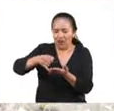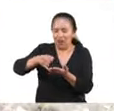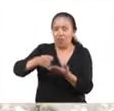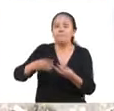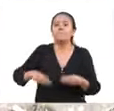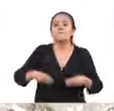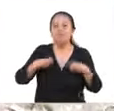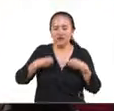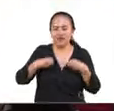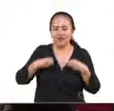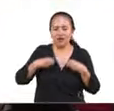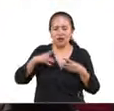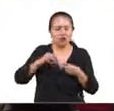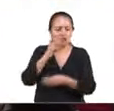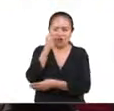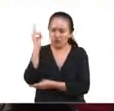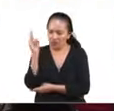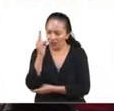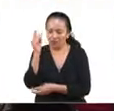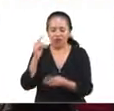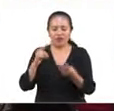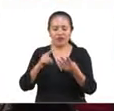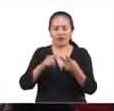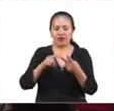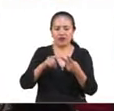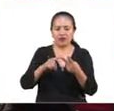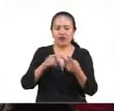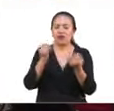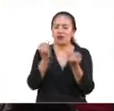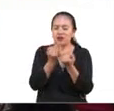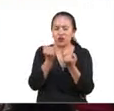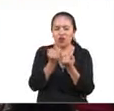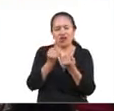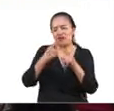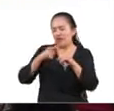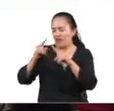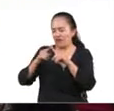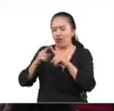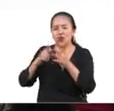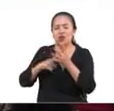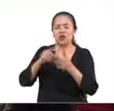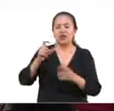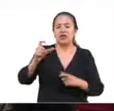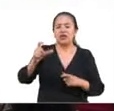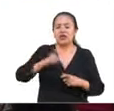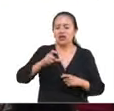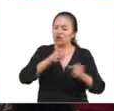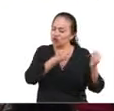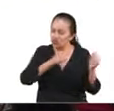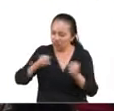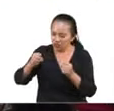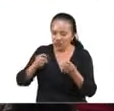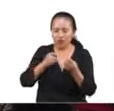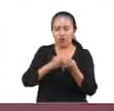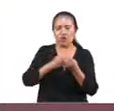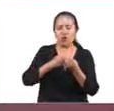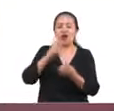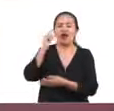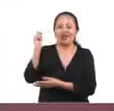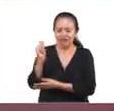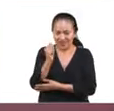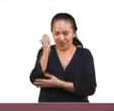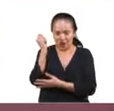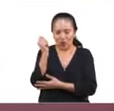está no solamente en Milpa Alta, sino también en la zona lacustre de la ciudad, en Xochimilco, en Tláhuac.